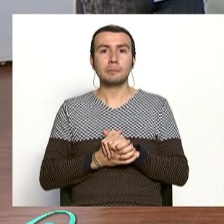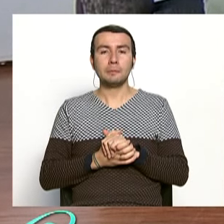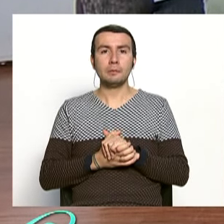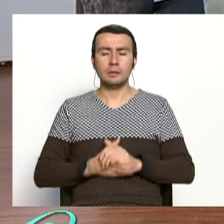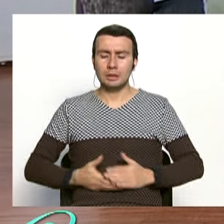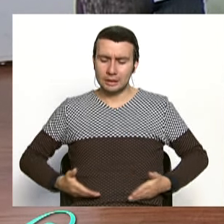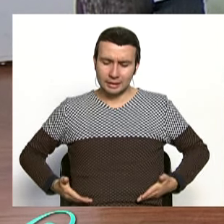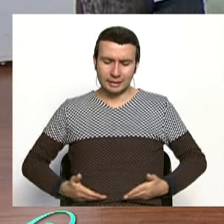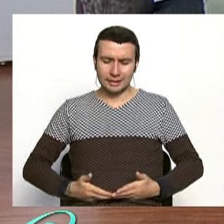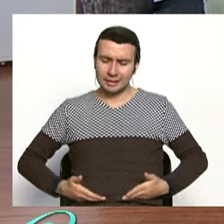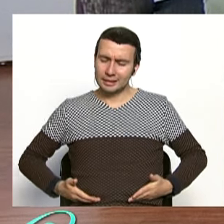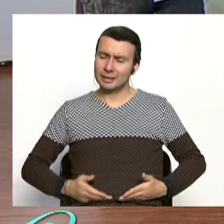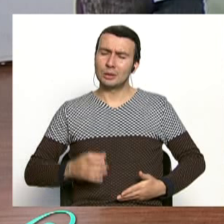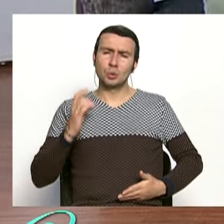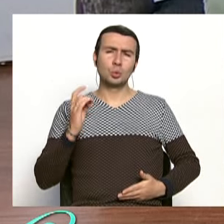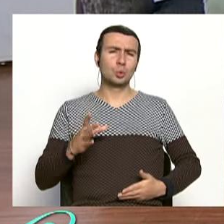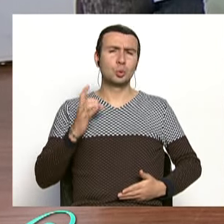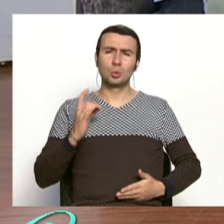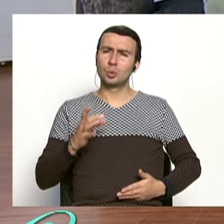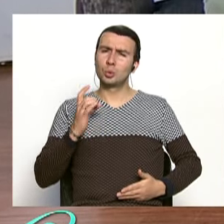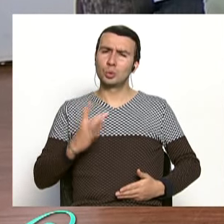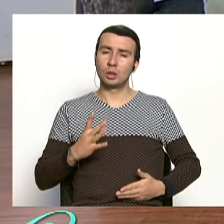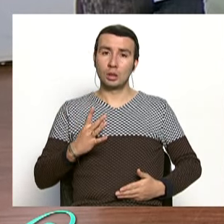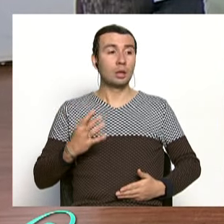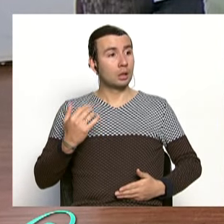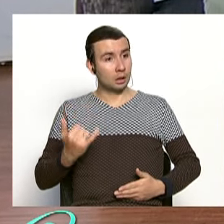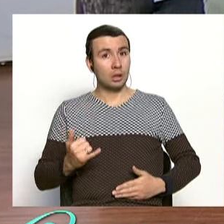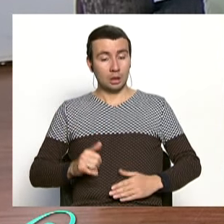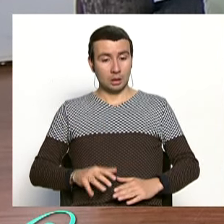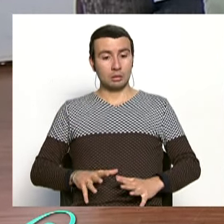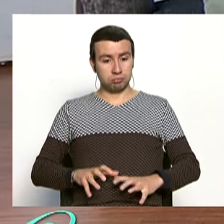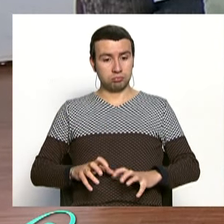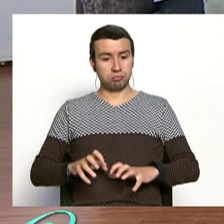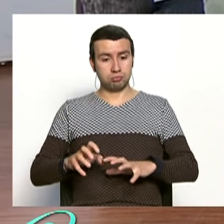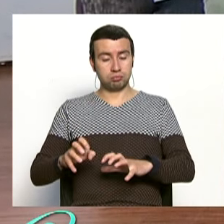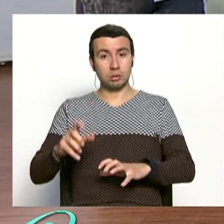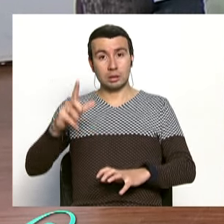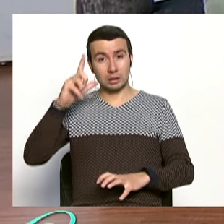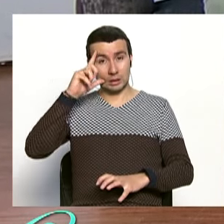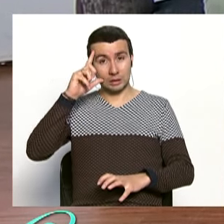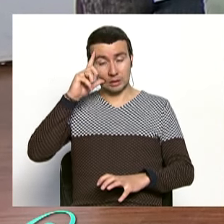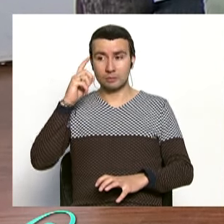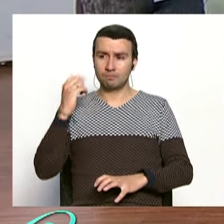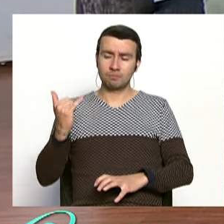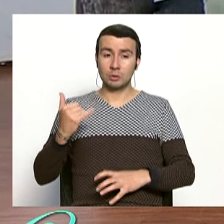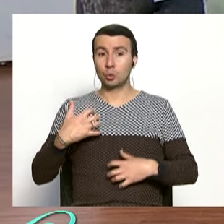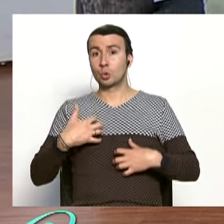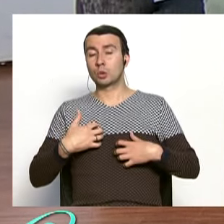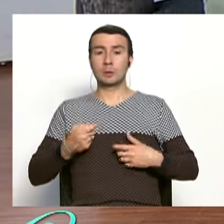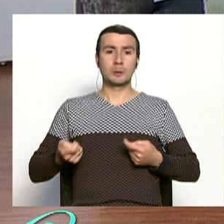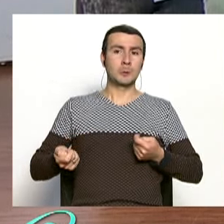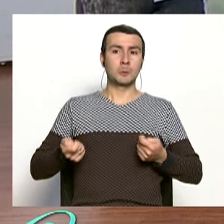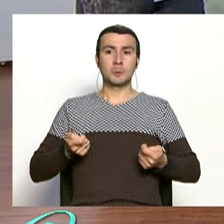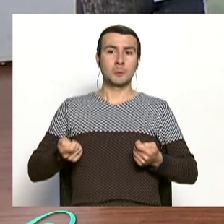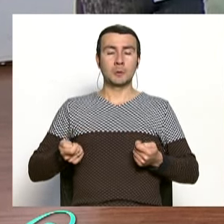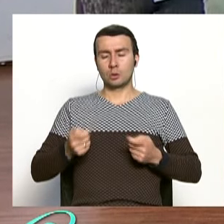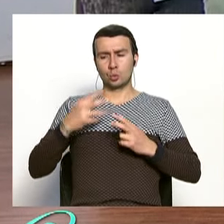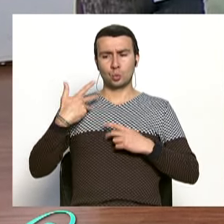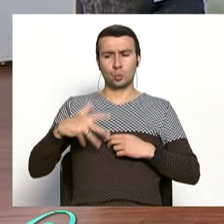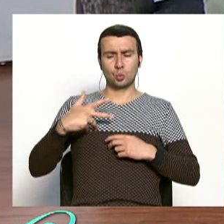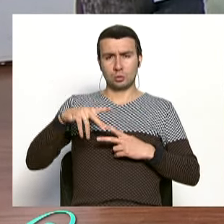esa del del cáncer ginecológico quizá al que más le tenemos digámosle así